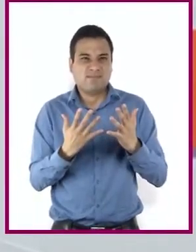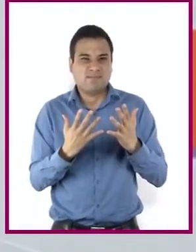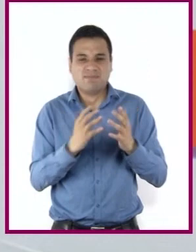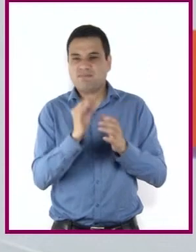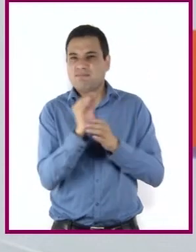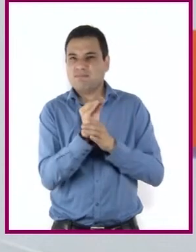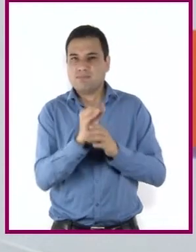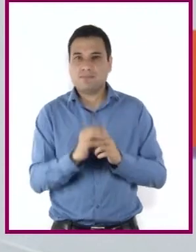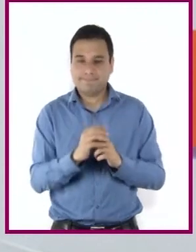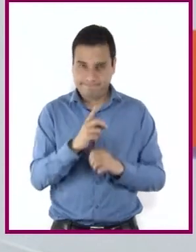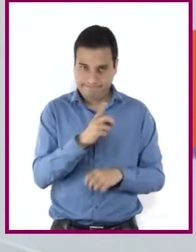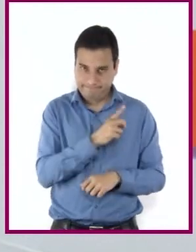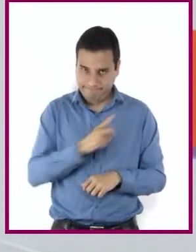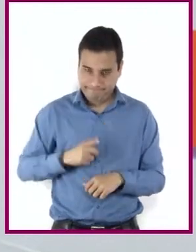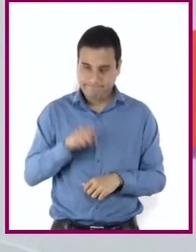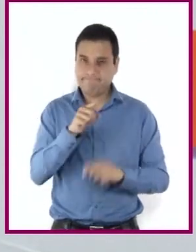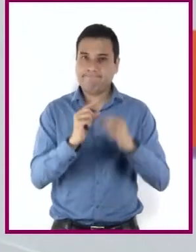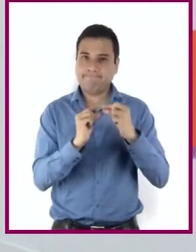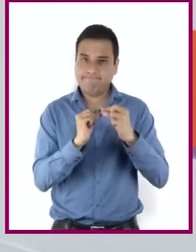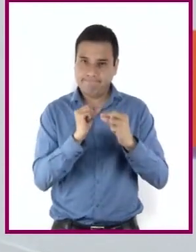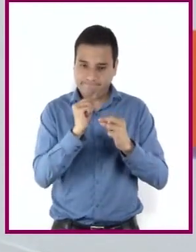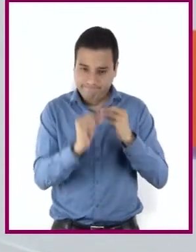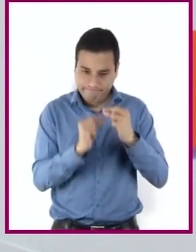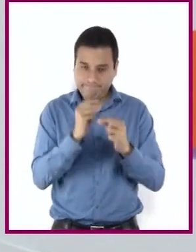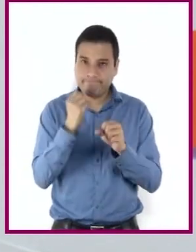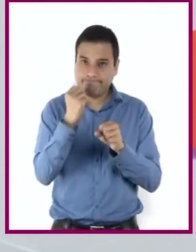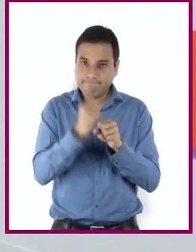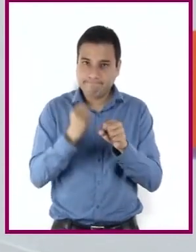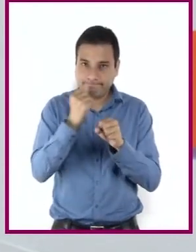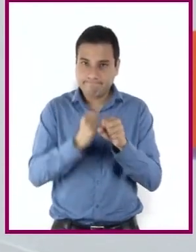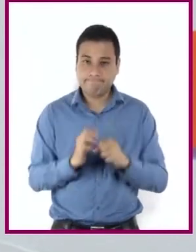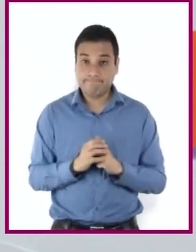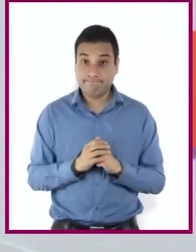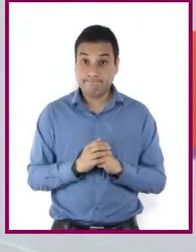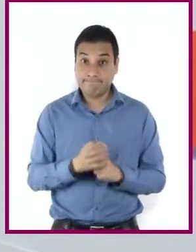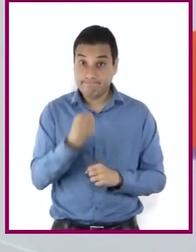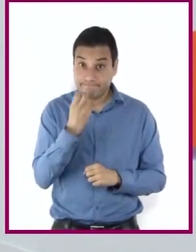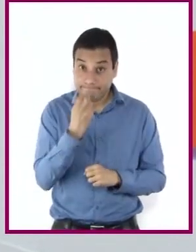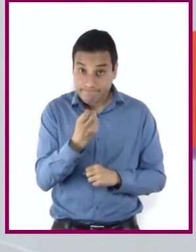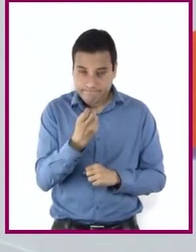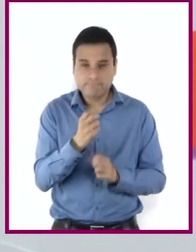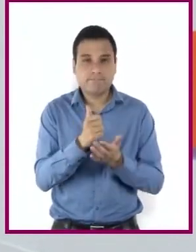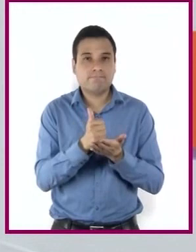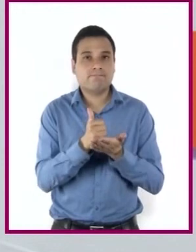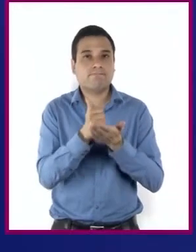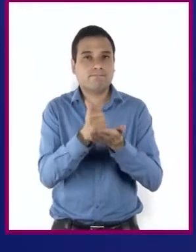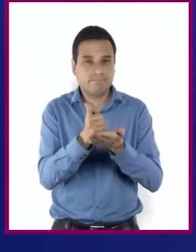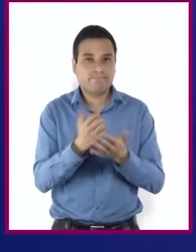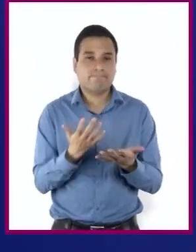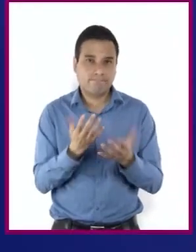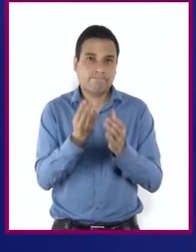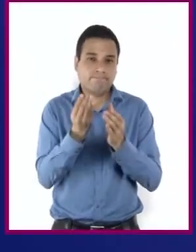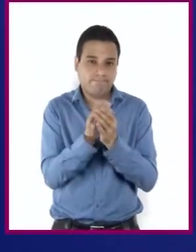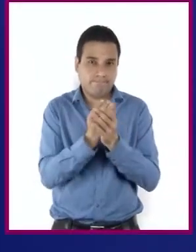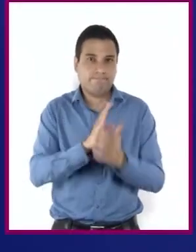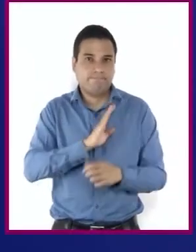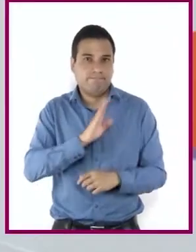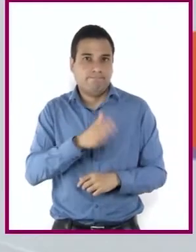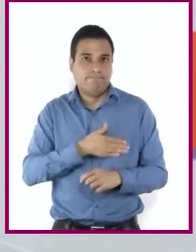importante que se practique, ya que, como lo dijimos al inicio, esto no solo nos puede apoyar en la materia de lengua